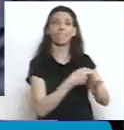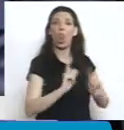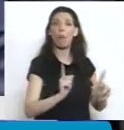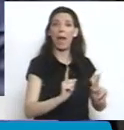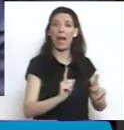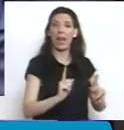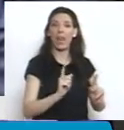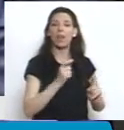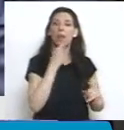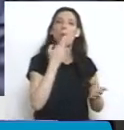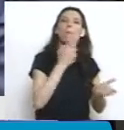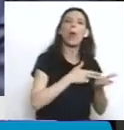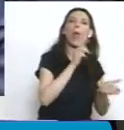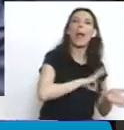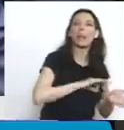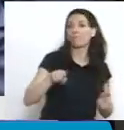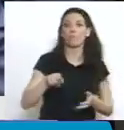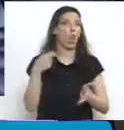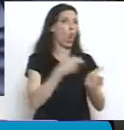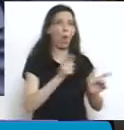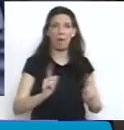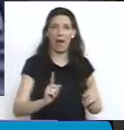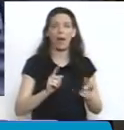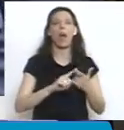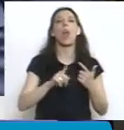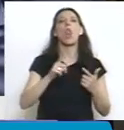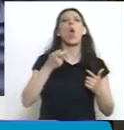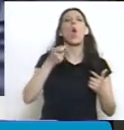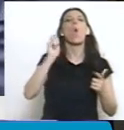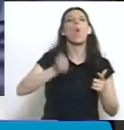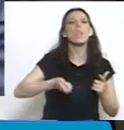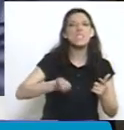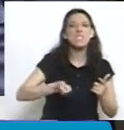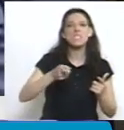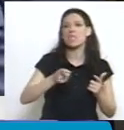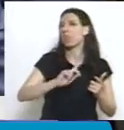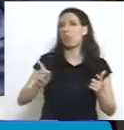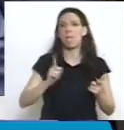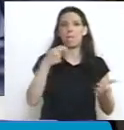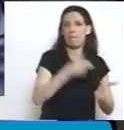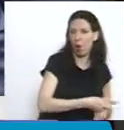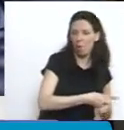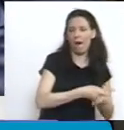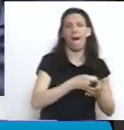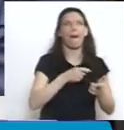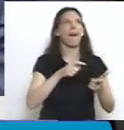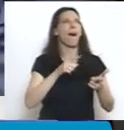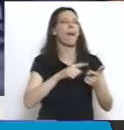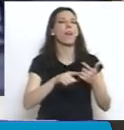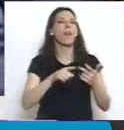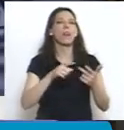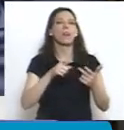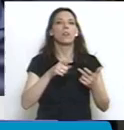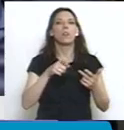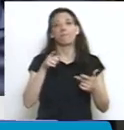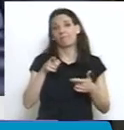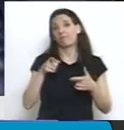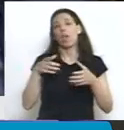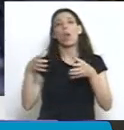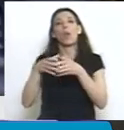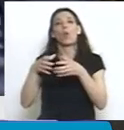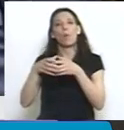a la ganancia. También los jueces de la Nación y de las provincias estarán exentos de pagar impuesto a la ganancia, el partido